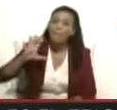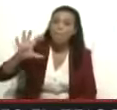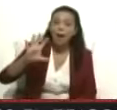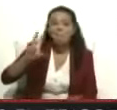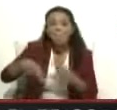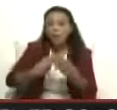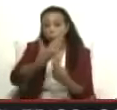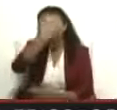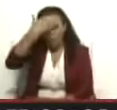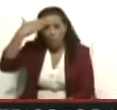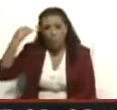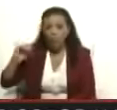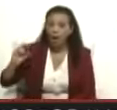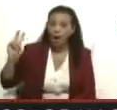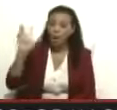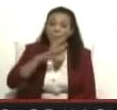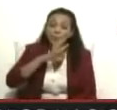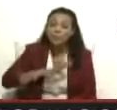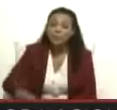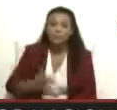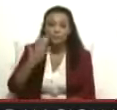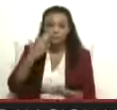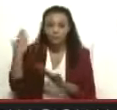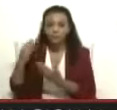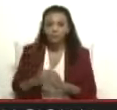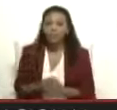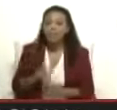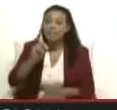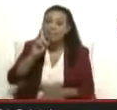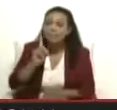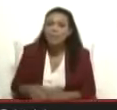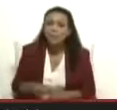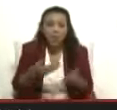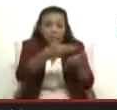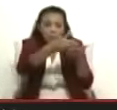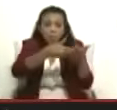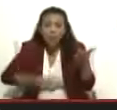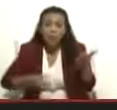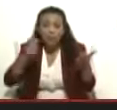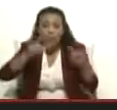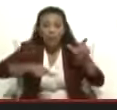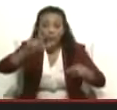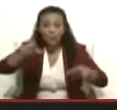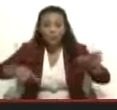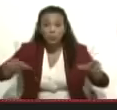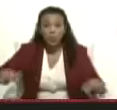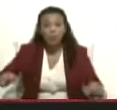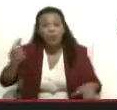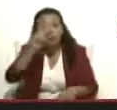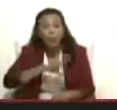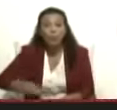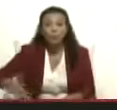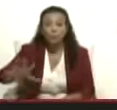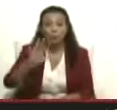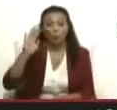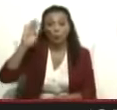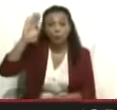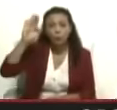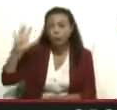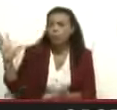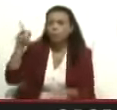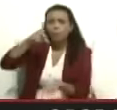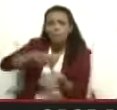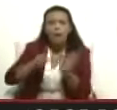patria Venezuela y, por supuesto, para todos los venezolanos y venezolanas que